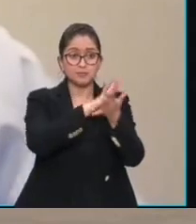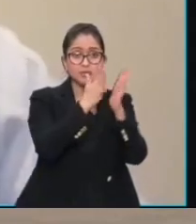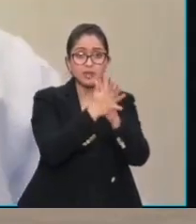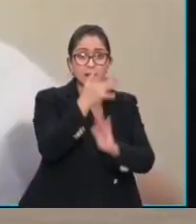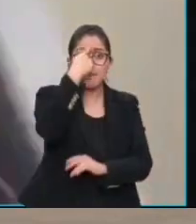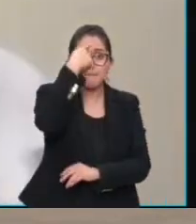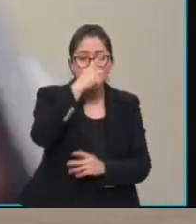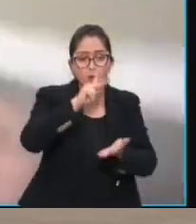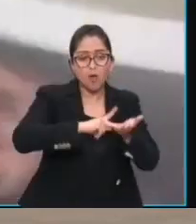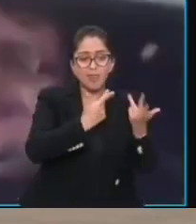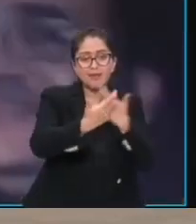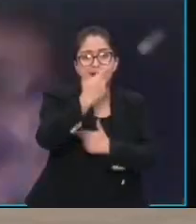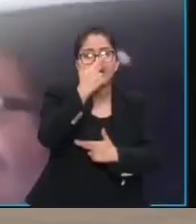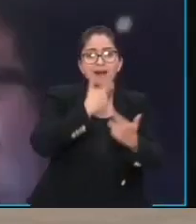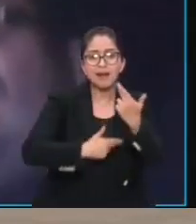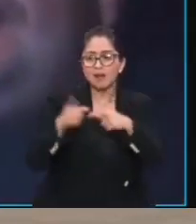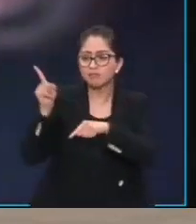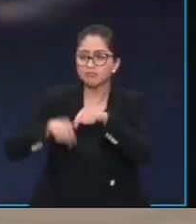saqueo.